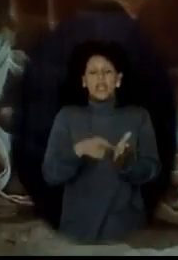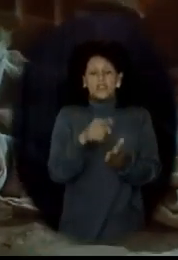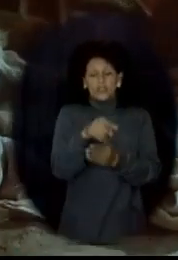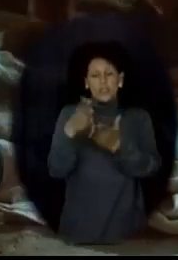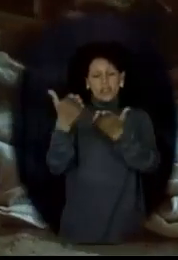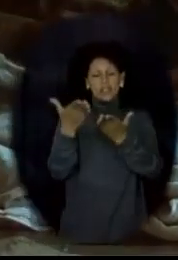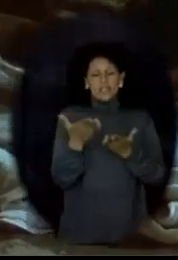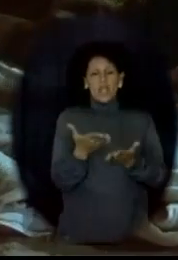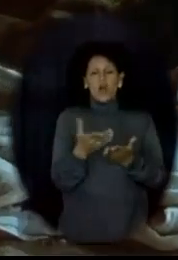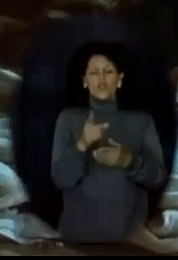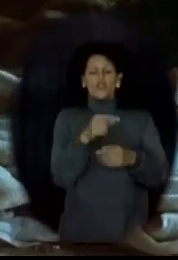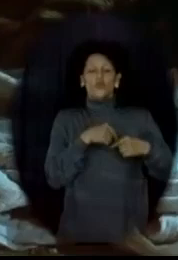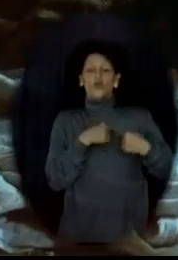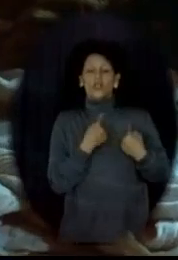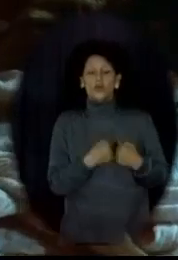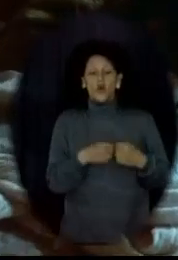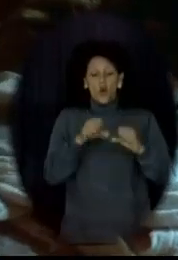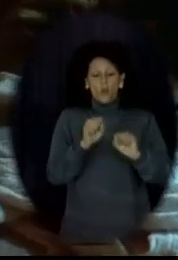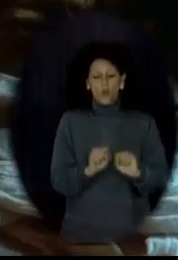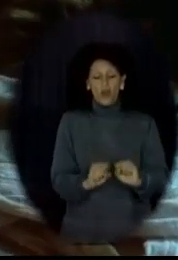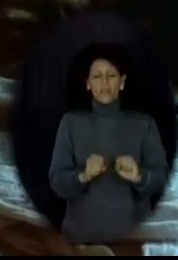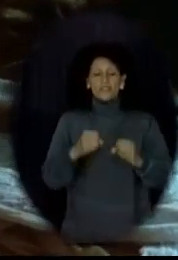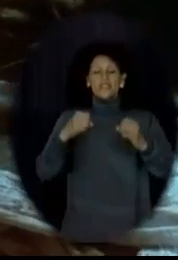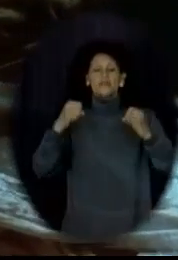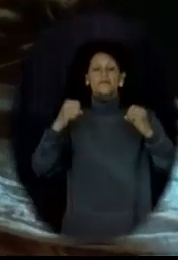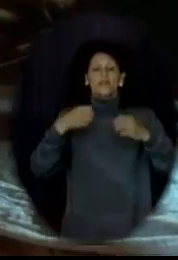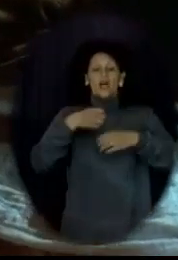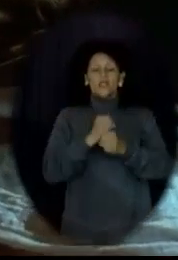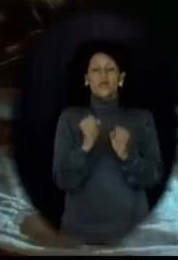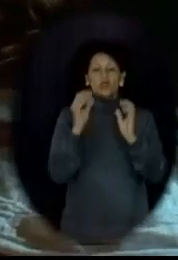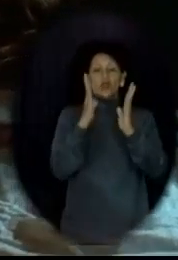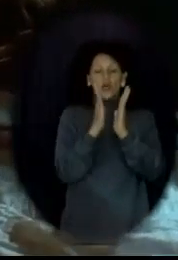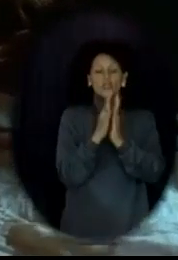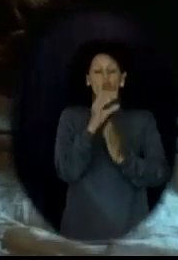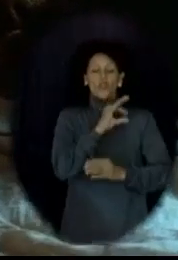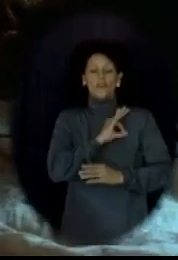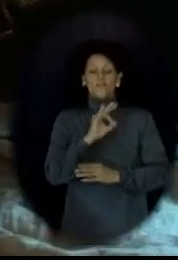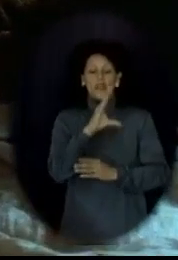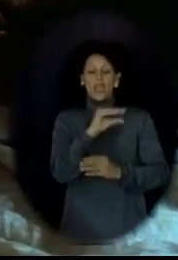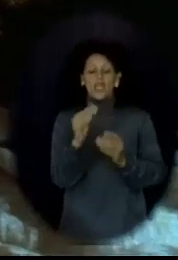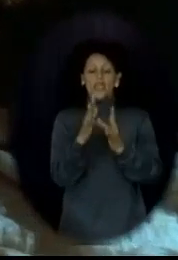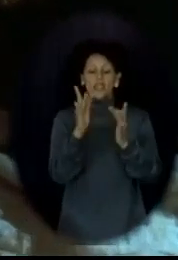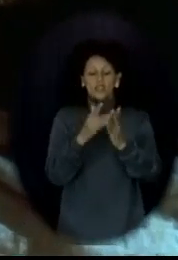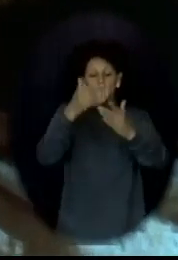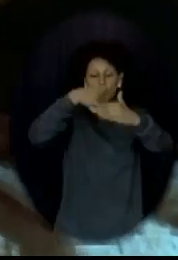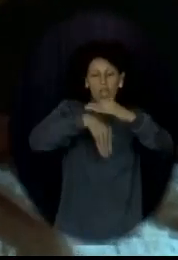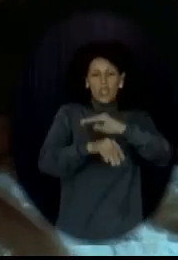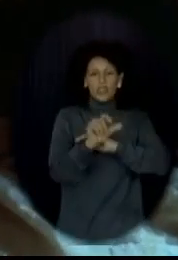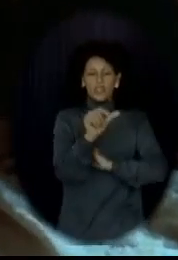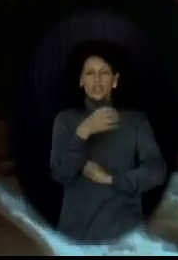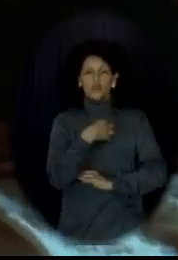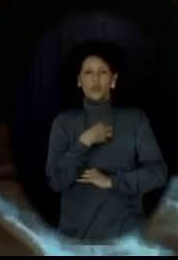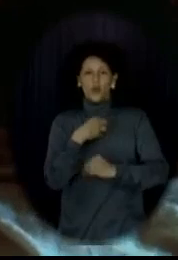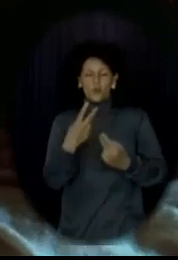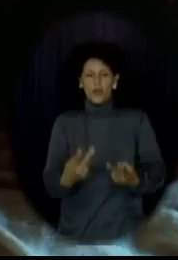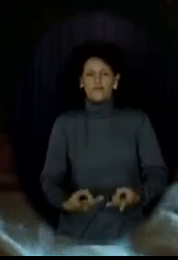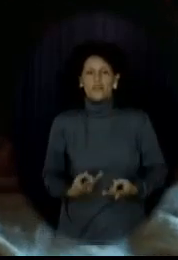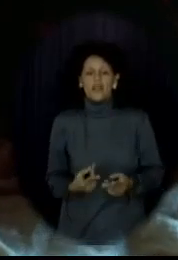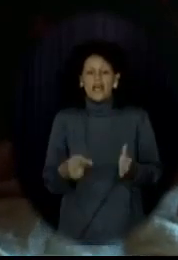Si este es el deseo de tu corazón, puedes hacer ahora mismo una oración de fe y Jesucristo entrará en tu